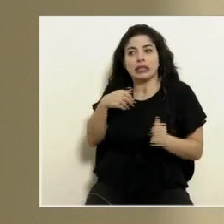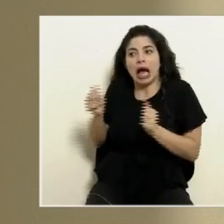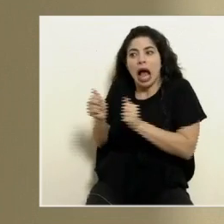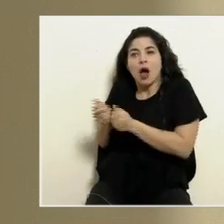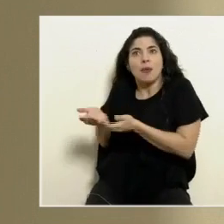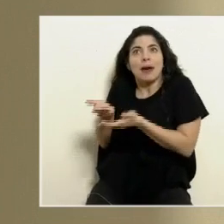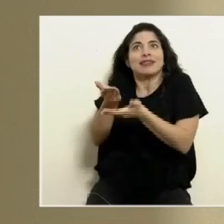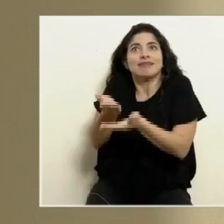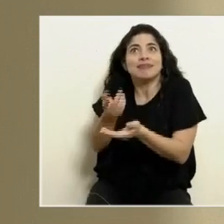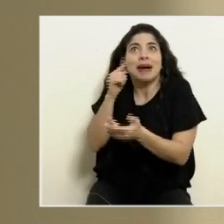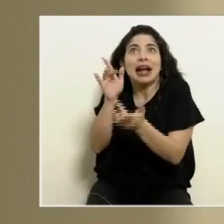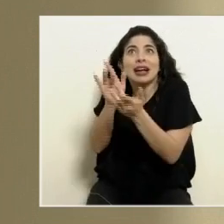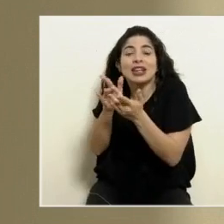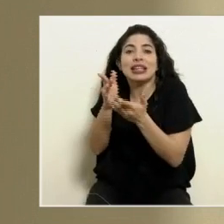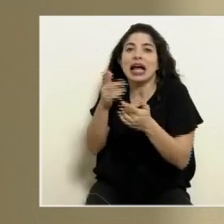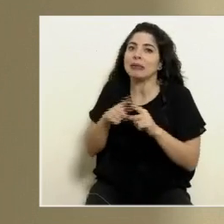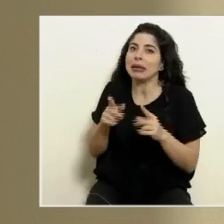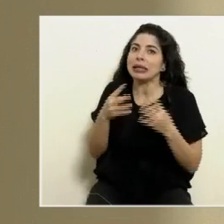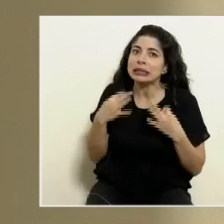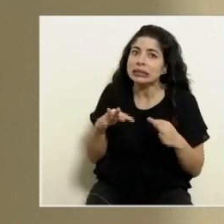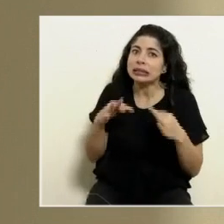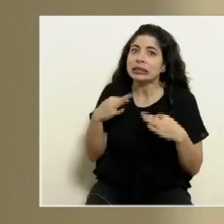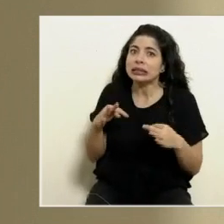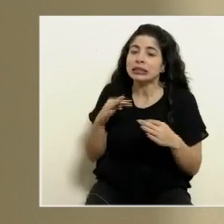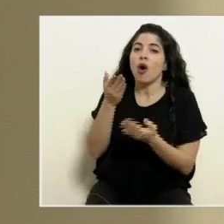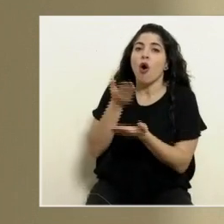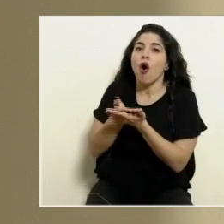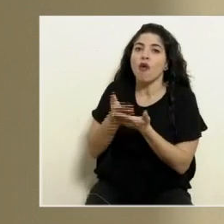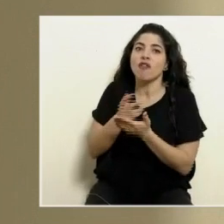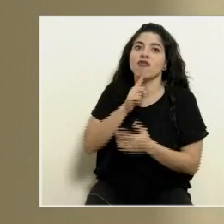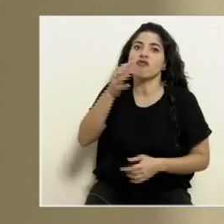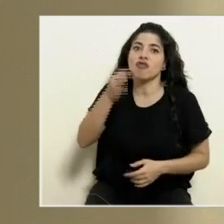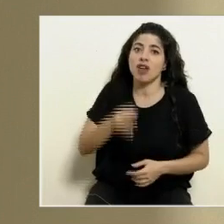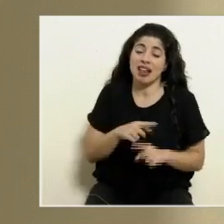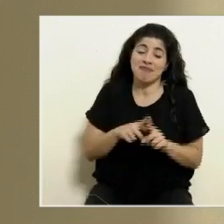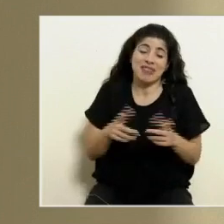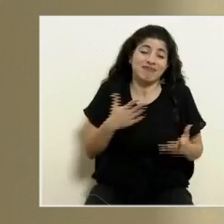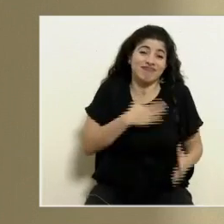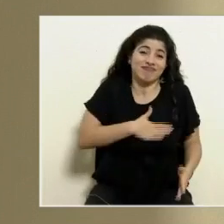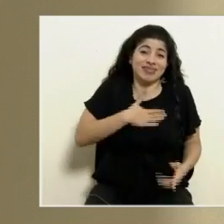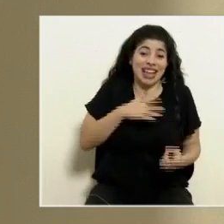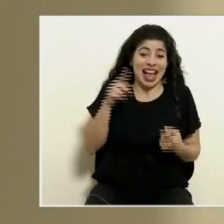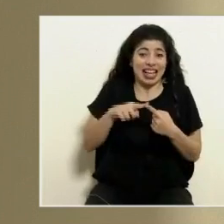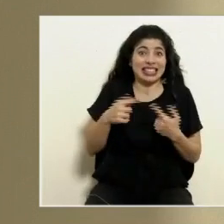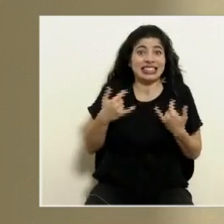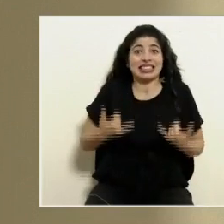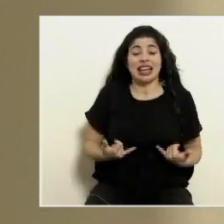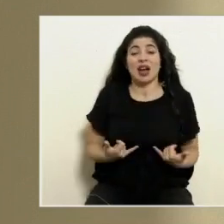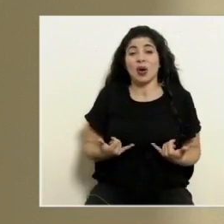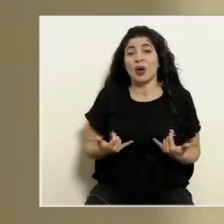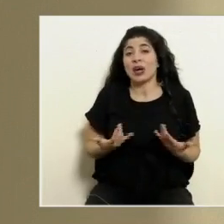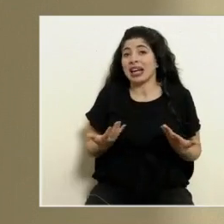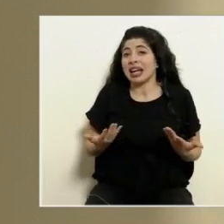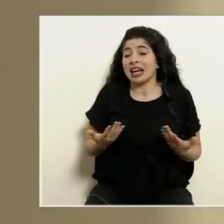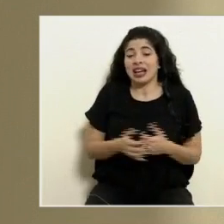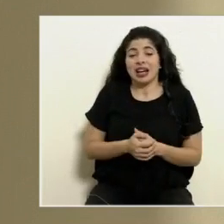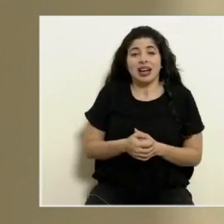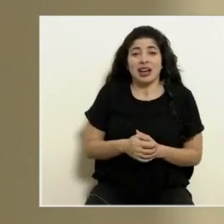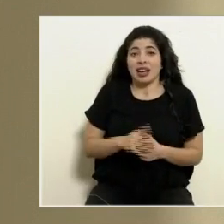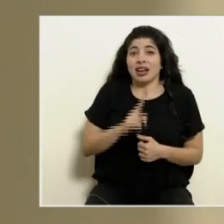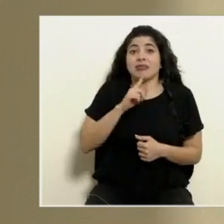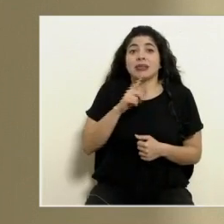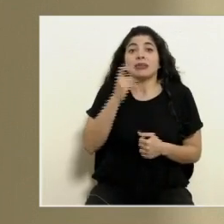vacuna y ver si justamente se trata o no de una oferta real. Y lamentablemente, pues hasta el momento han sido pues